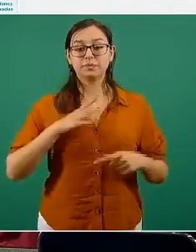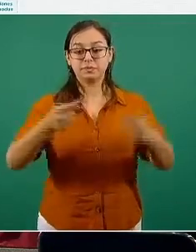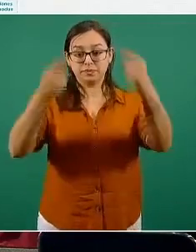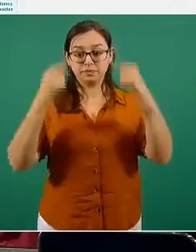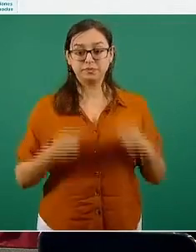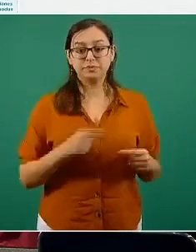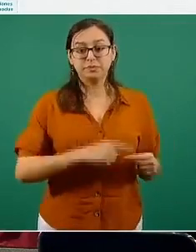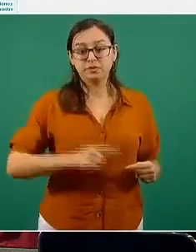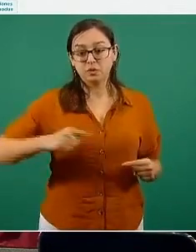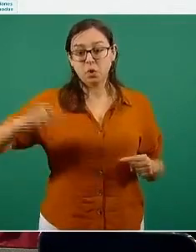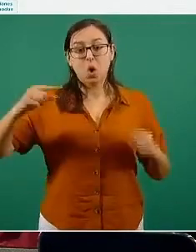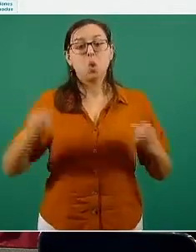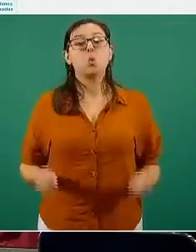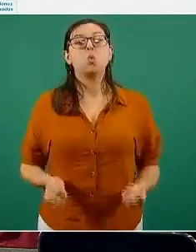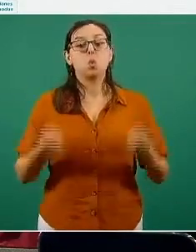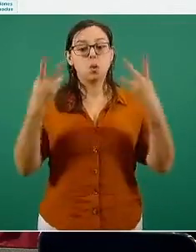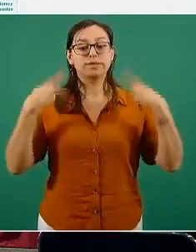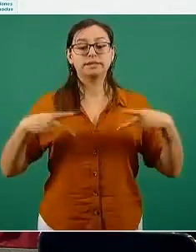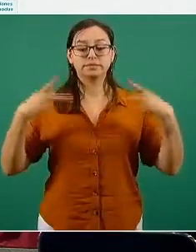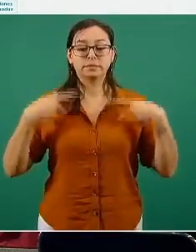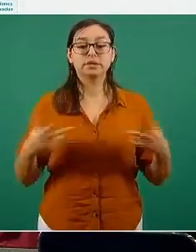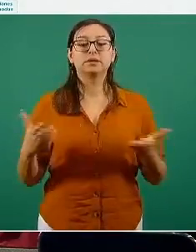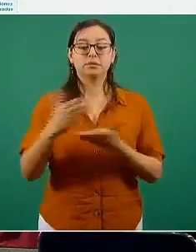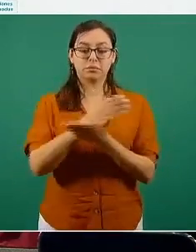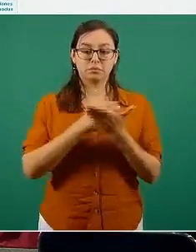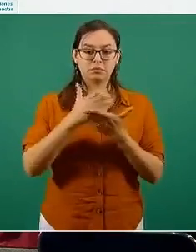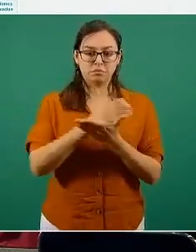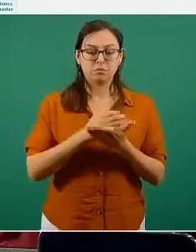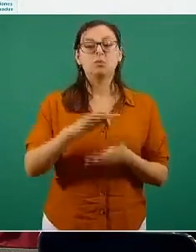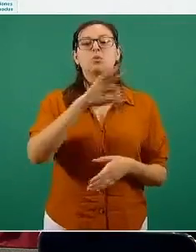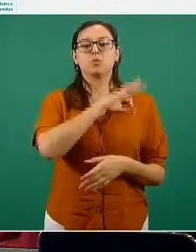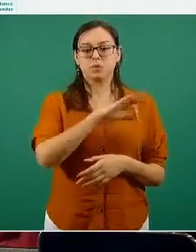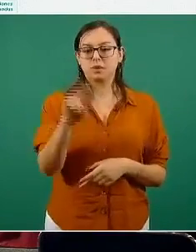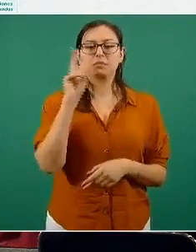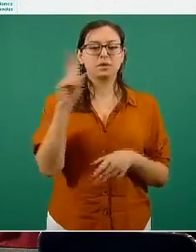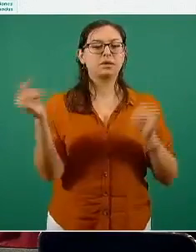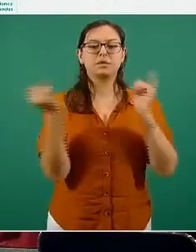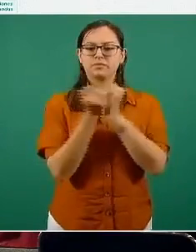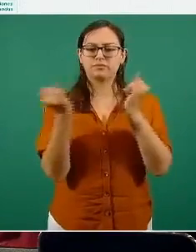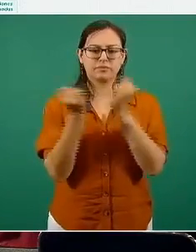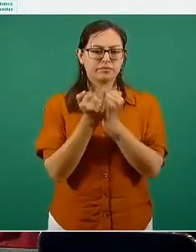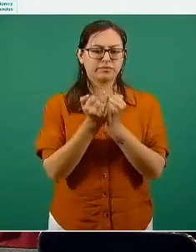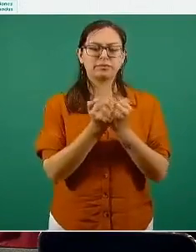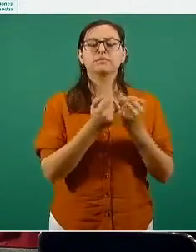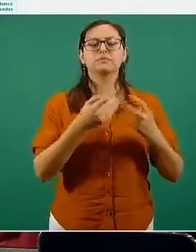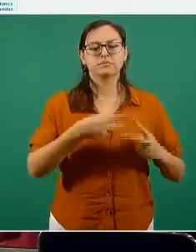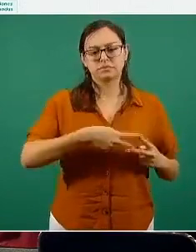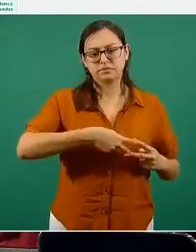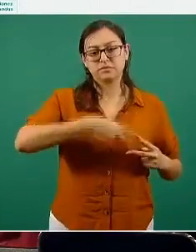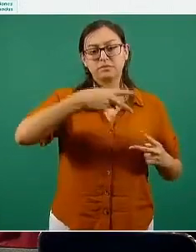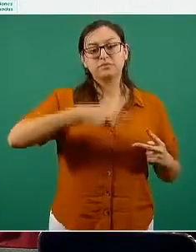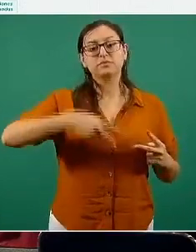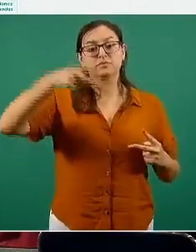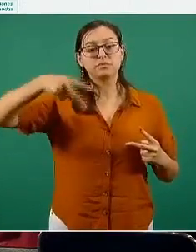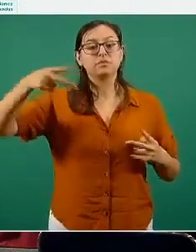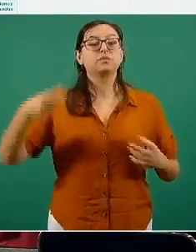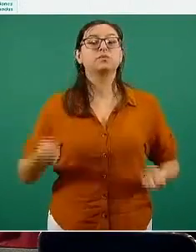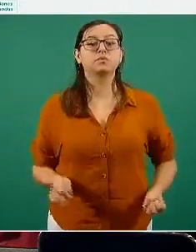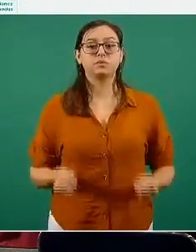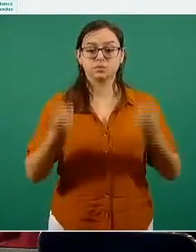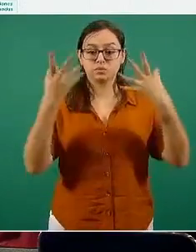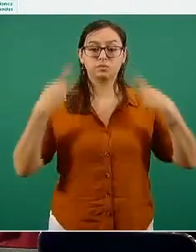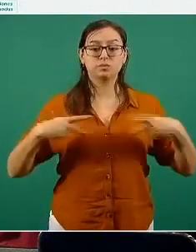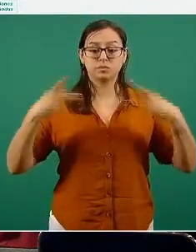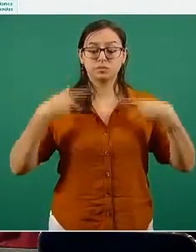personas recuperadas, que prácticamente es una curva en espejo de la otra, es una curva que se estima del número de personas recuperadas de